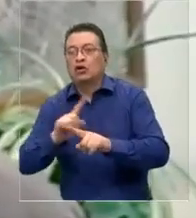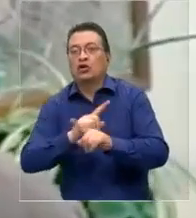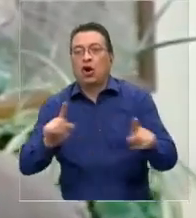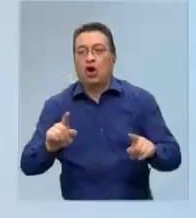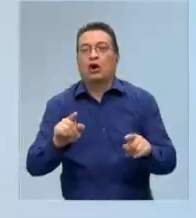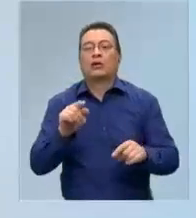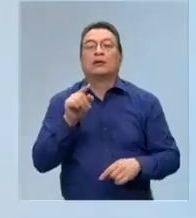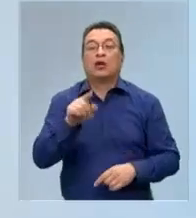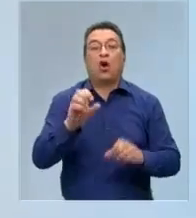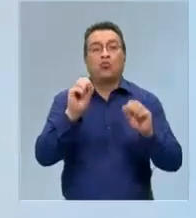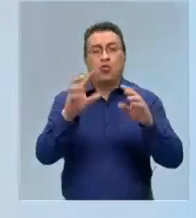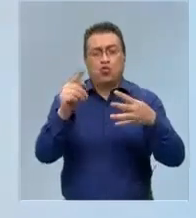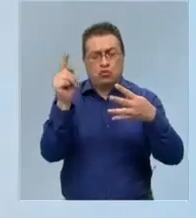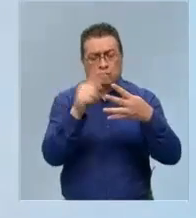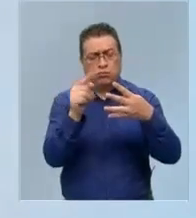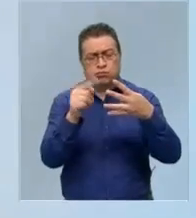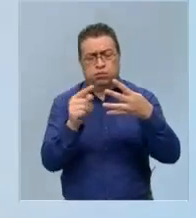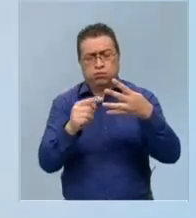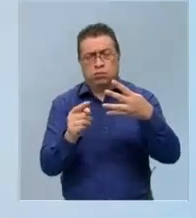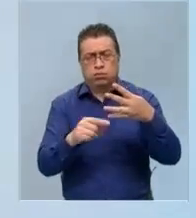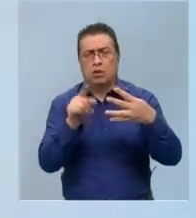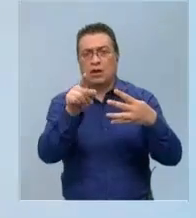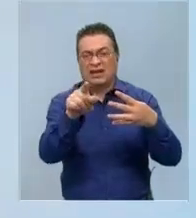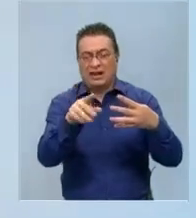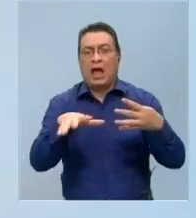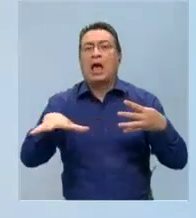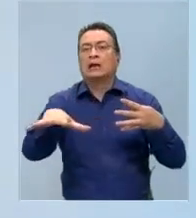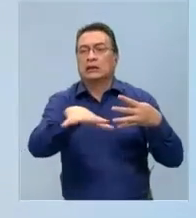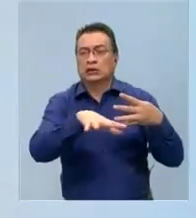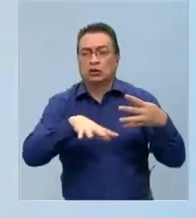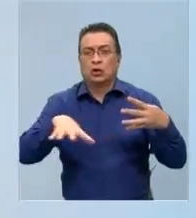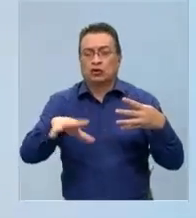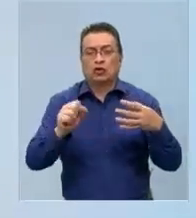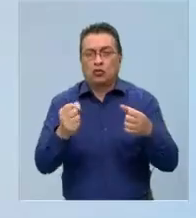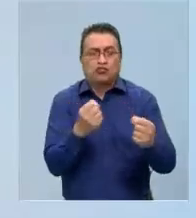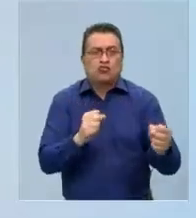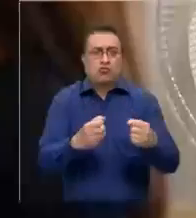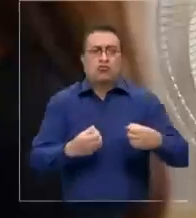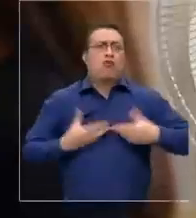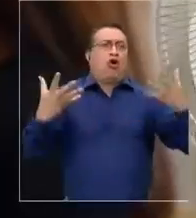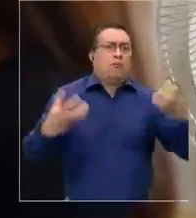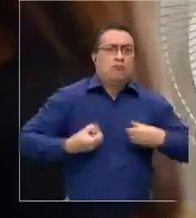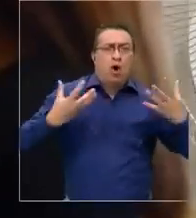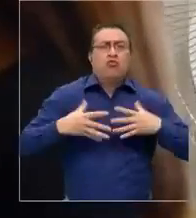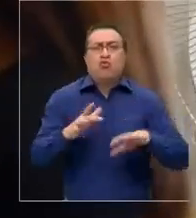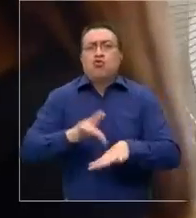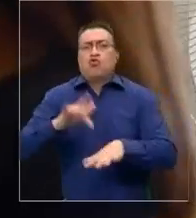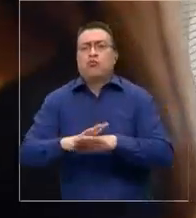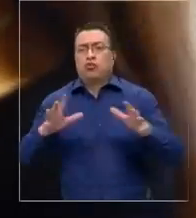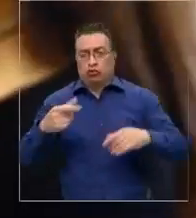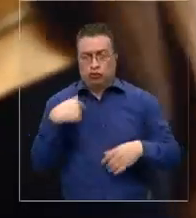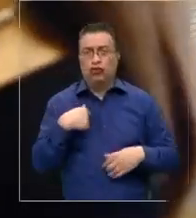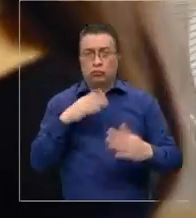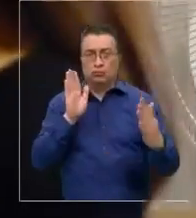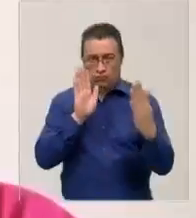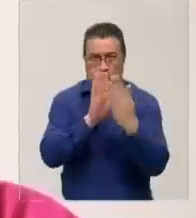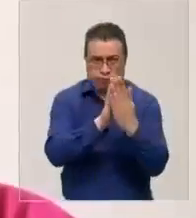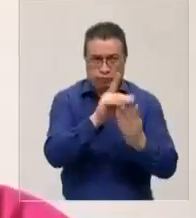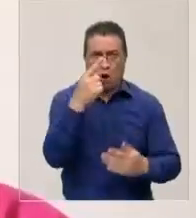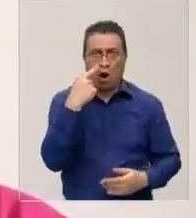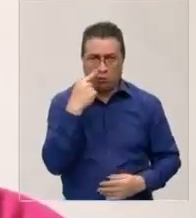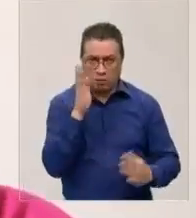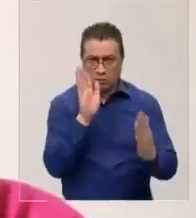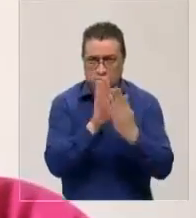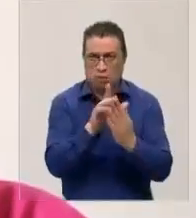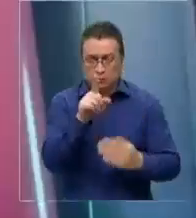muchos antecedentes que hablan de él, de una situación de descontrol de impulso. Yo enfrenté a Cristian y